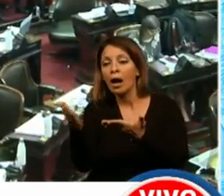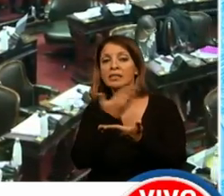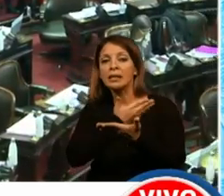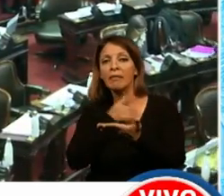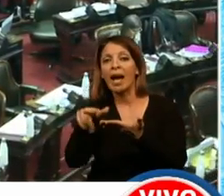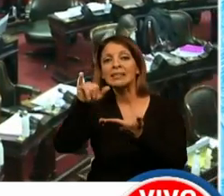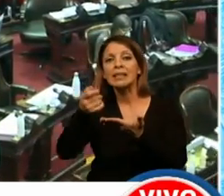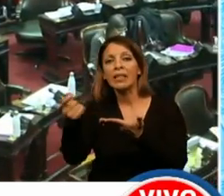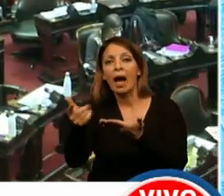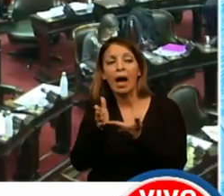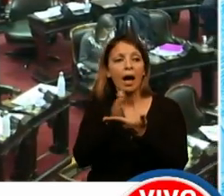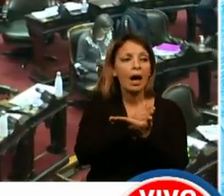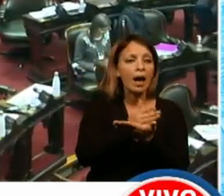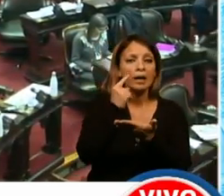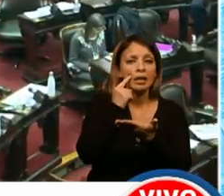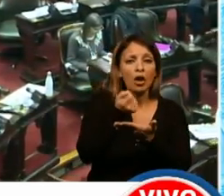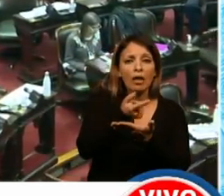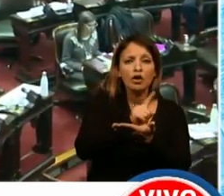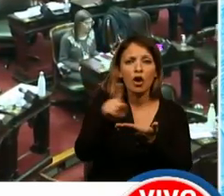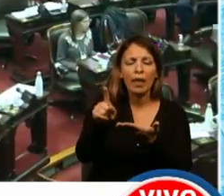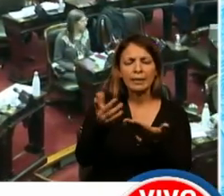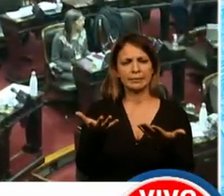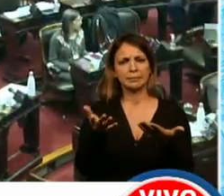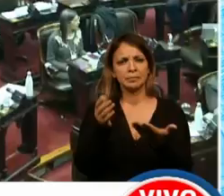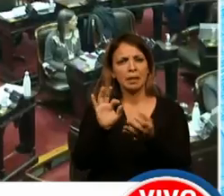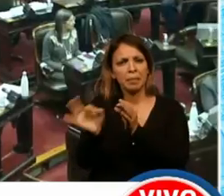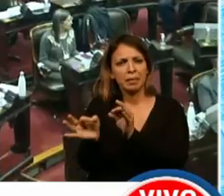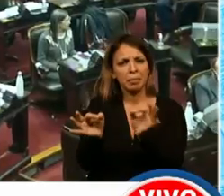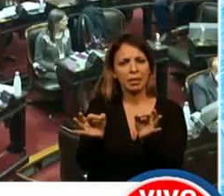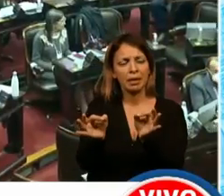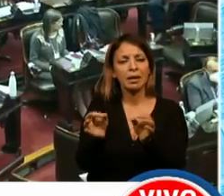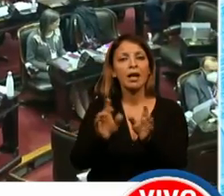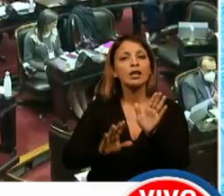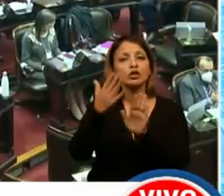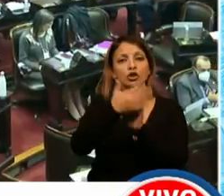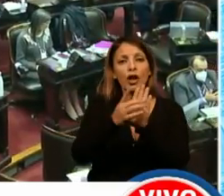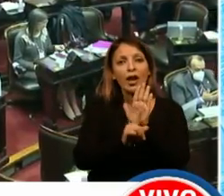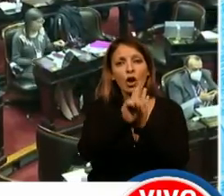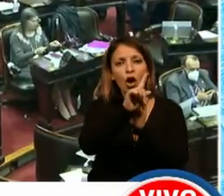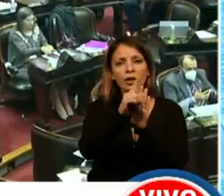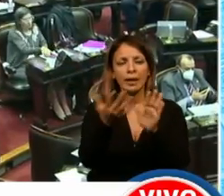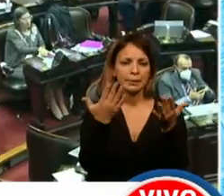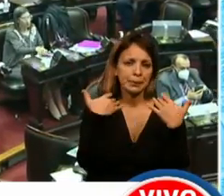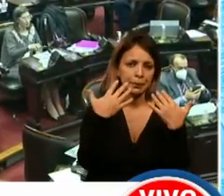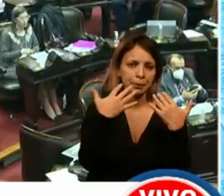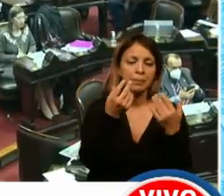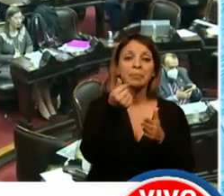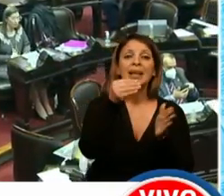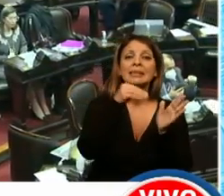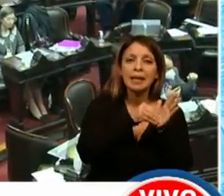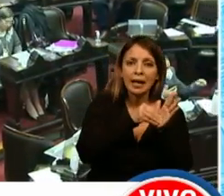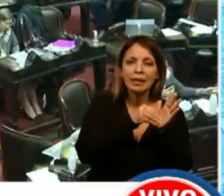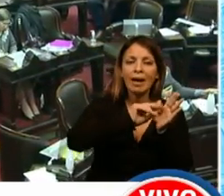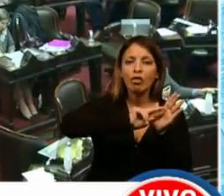por vivir de entrerríos y además si esto le agregamos que la zona norte en una sólo es cálida y la tarifa cuesta el doble